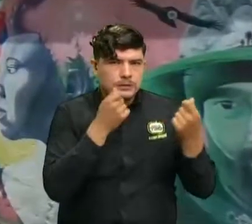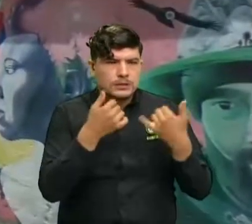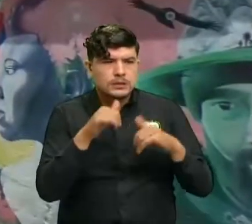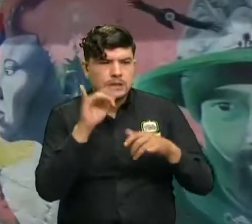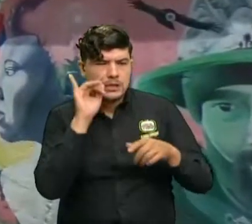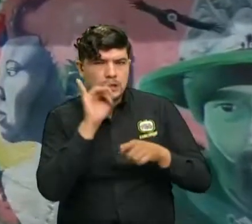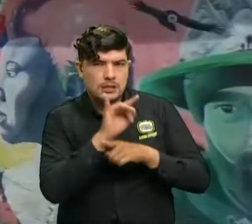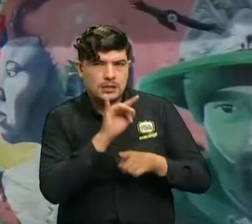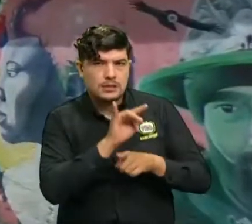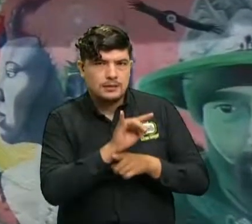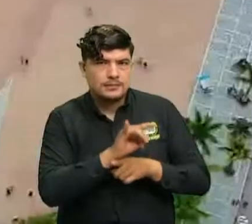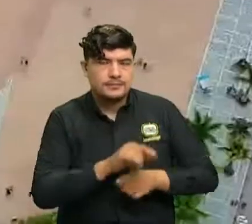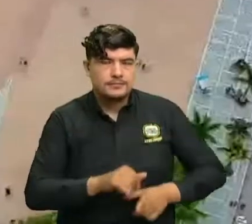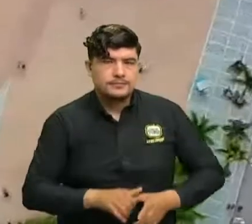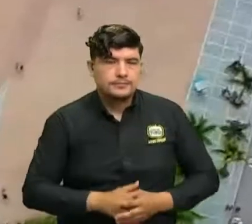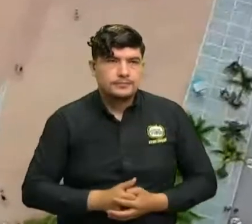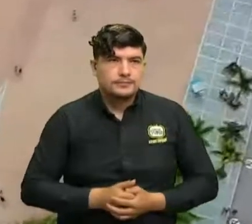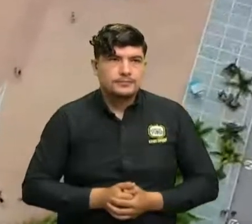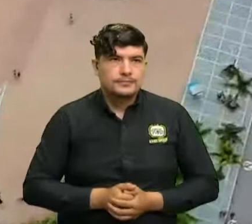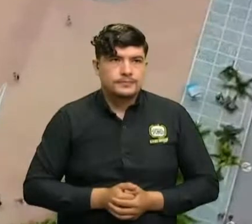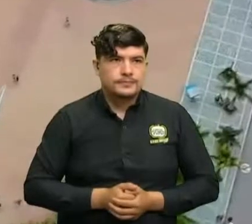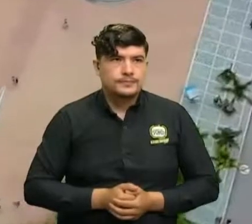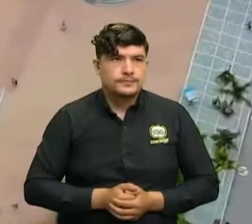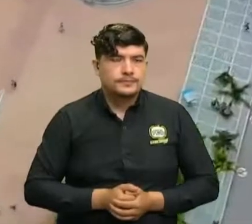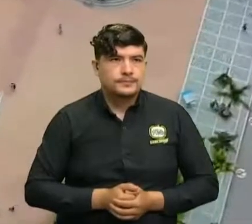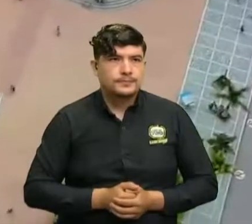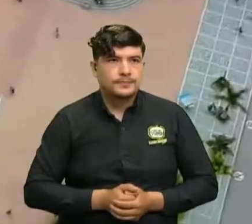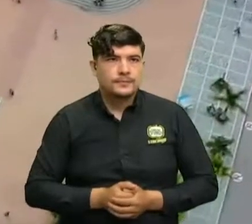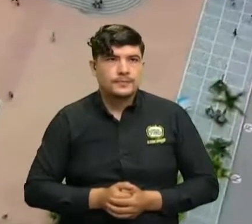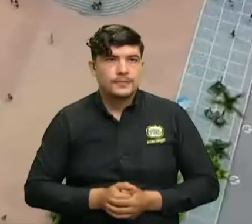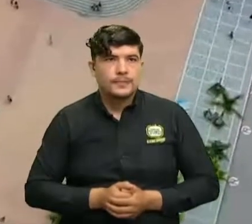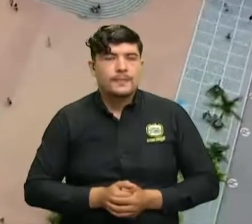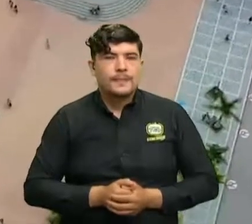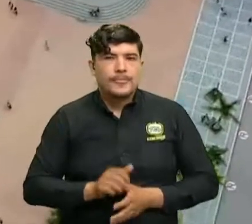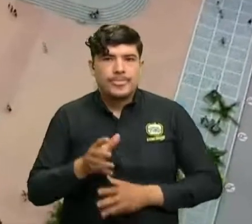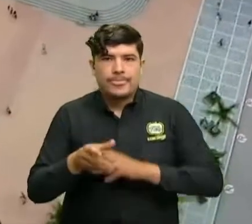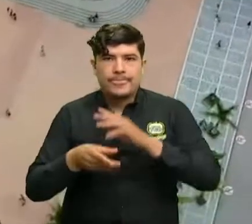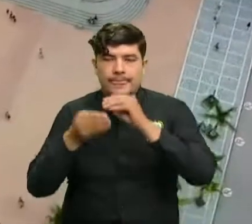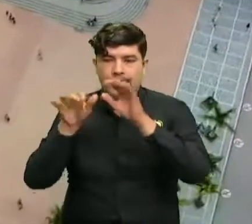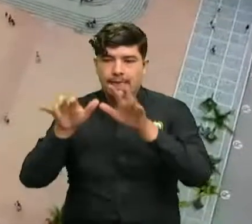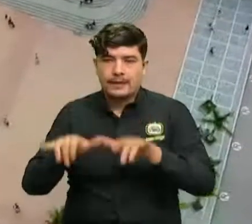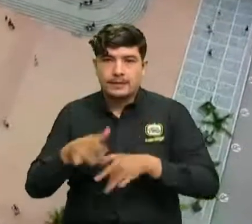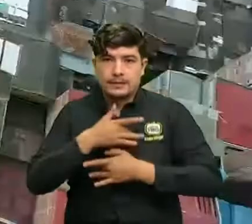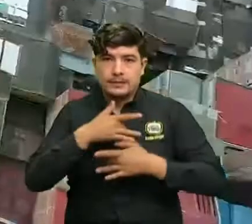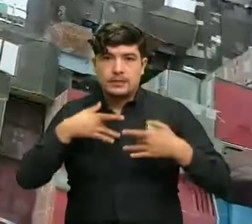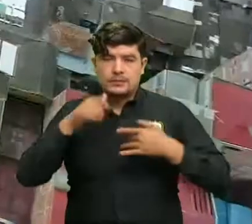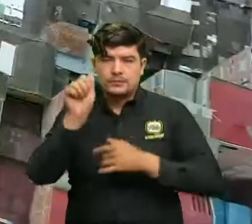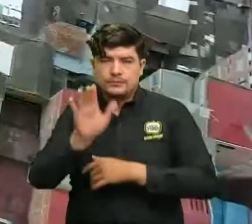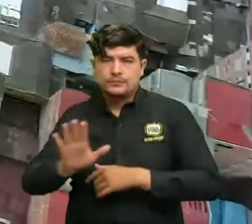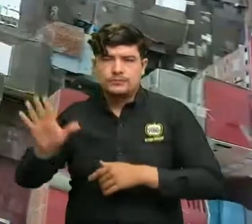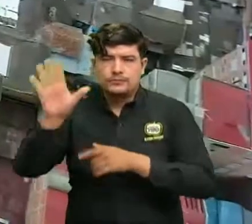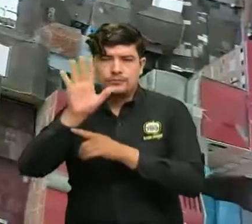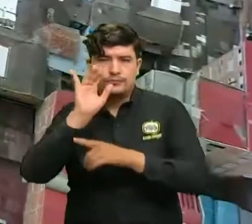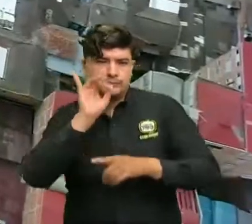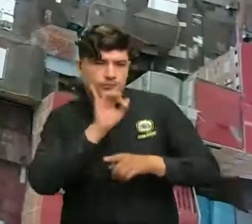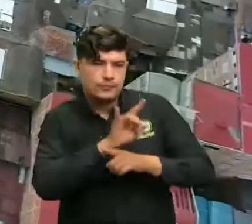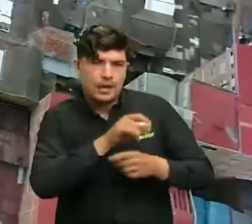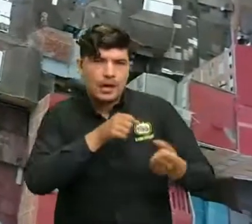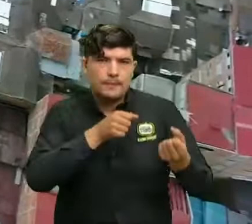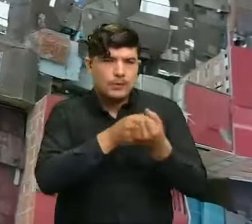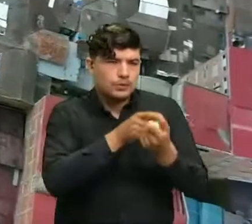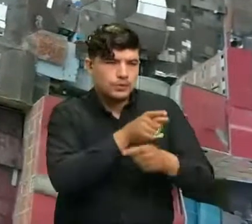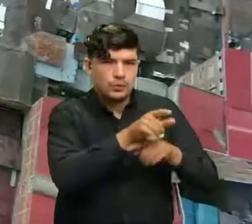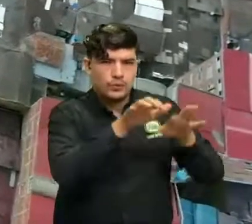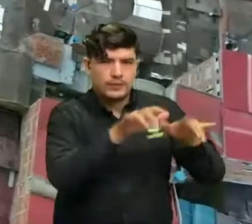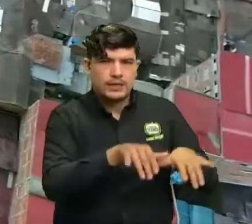previsora como asegurador la secretaria de salud departamental está haciéndonos apoyo a esta